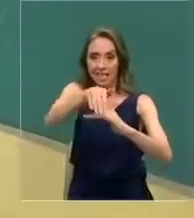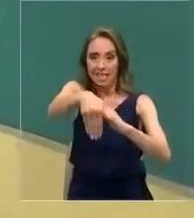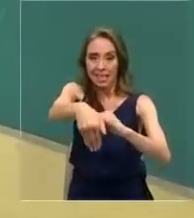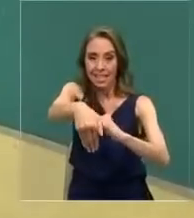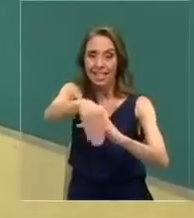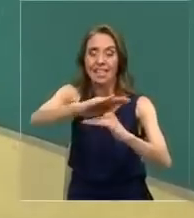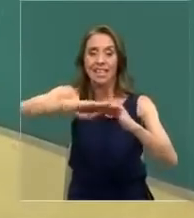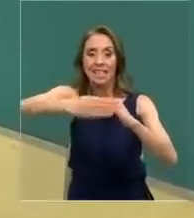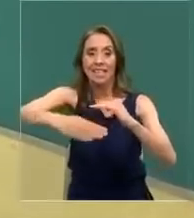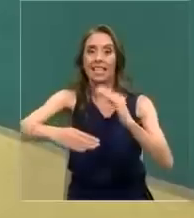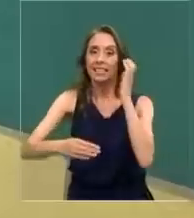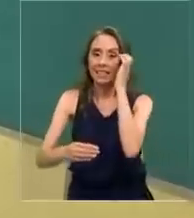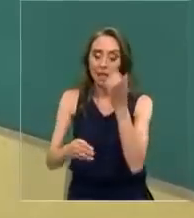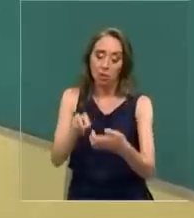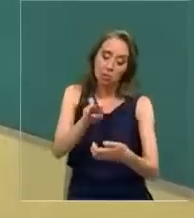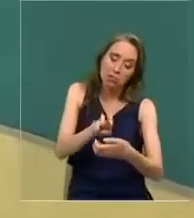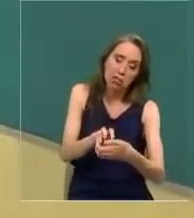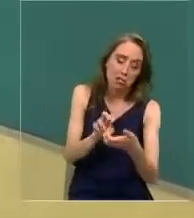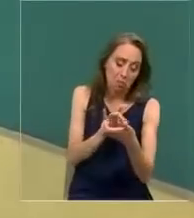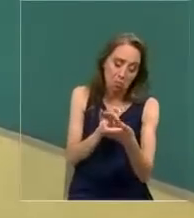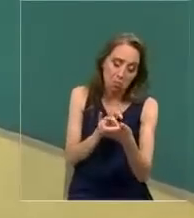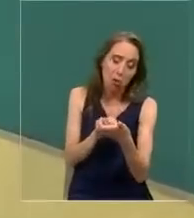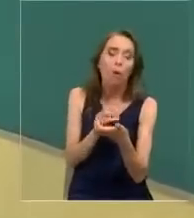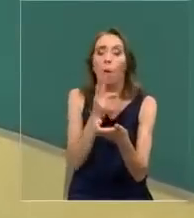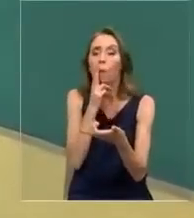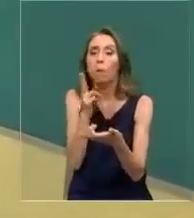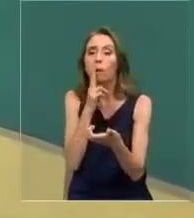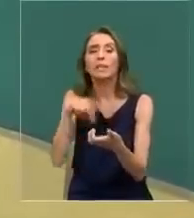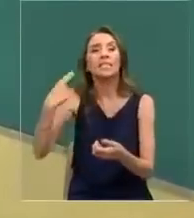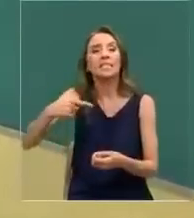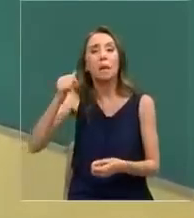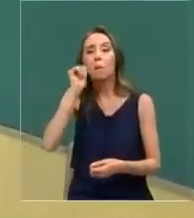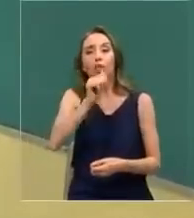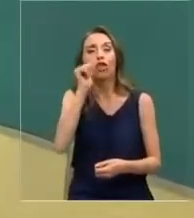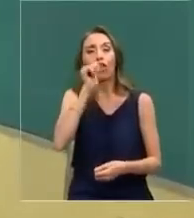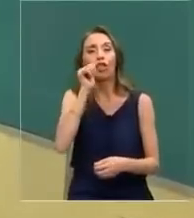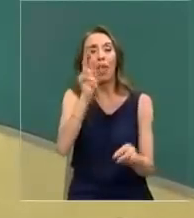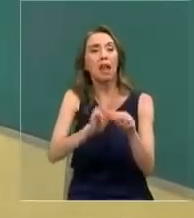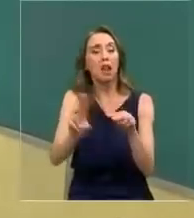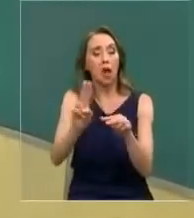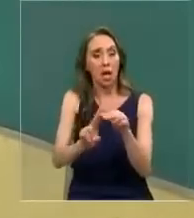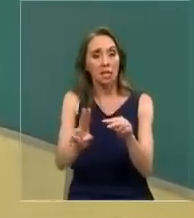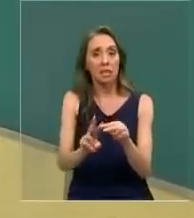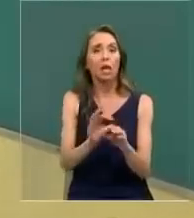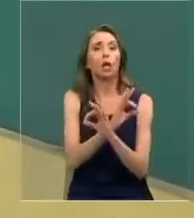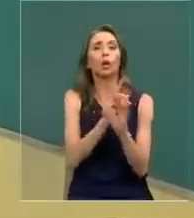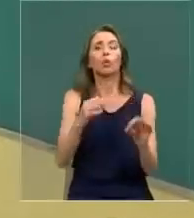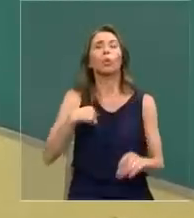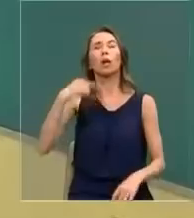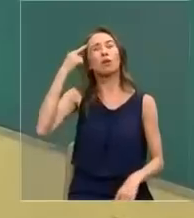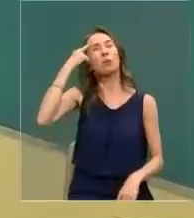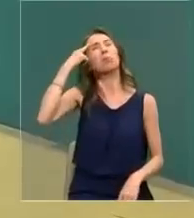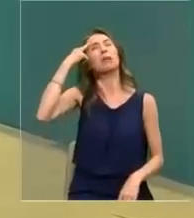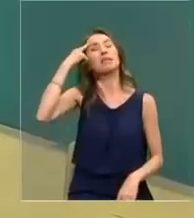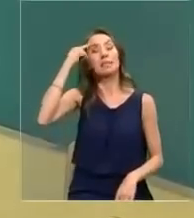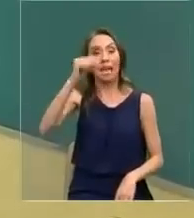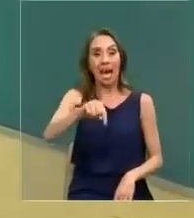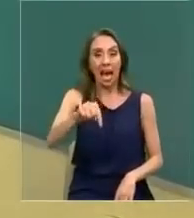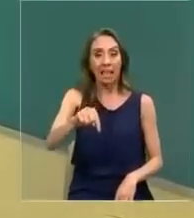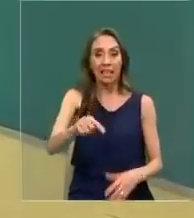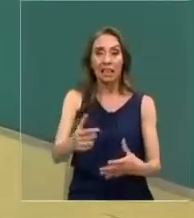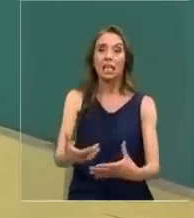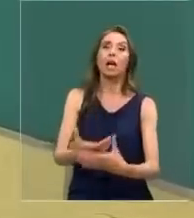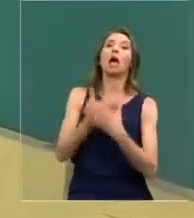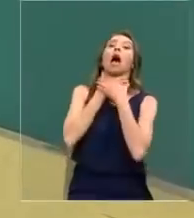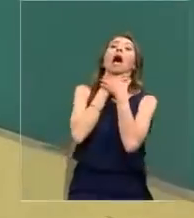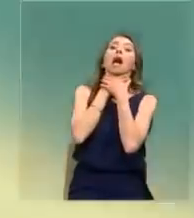y con el teléfono en la mano y fumando. Pero era una cosa de rutina de él, siempre lo hacía. Nunca pensé que aquí y lo iban a